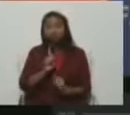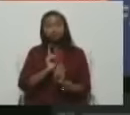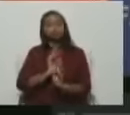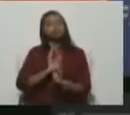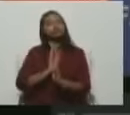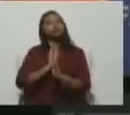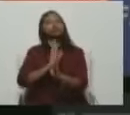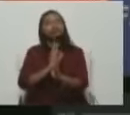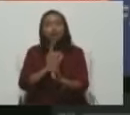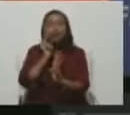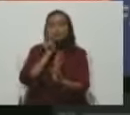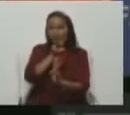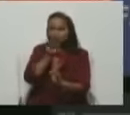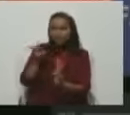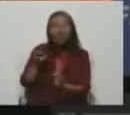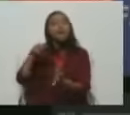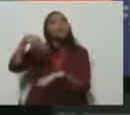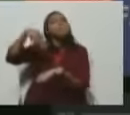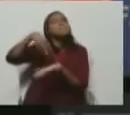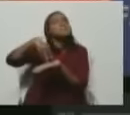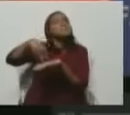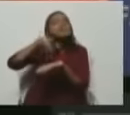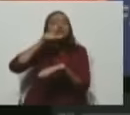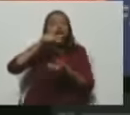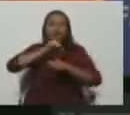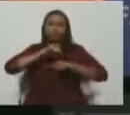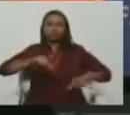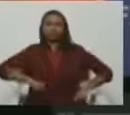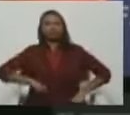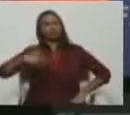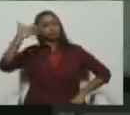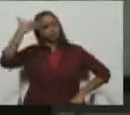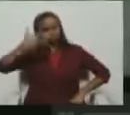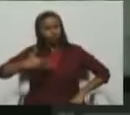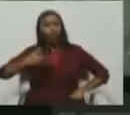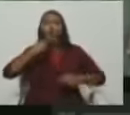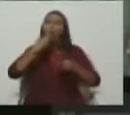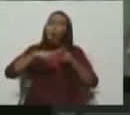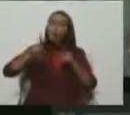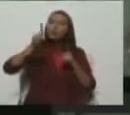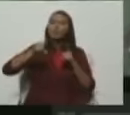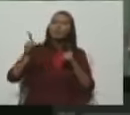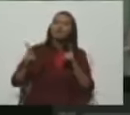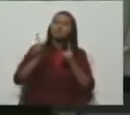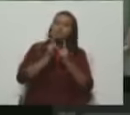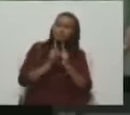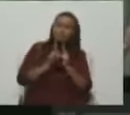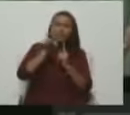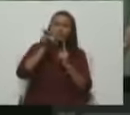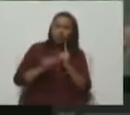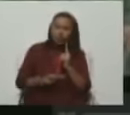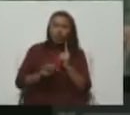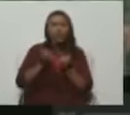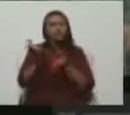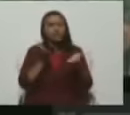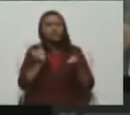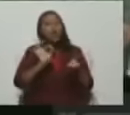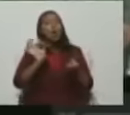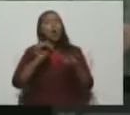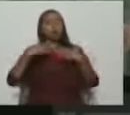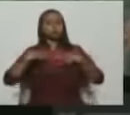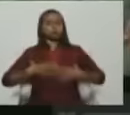Fuerza Armada Nacional Bolivariana, un compañero de algún órgano de seguridad ciudadana, o un miliciano, una